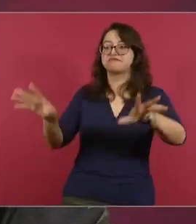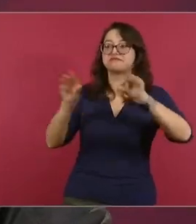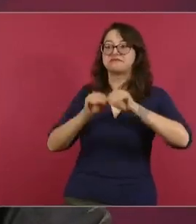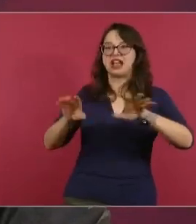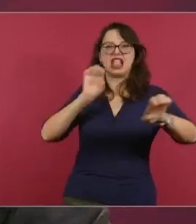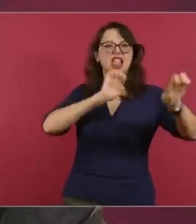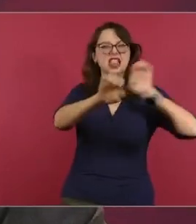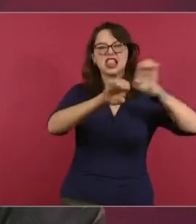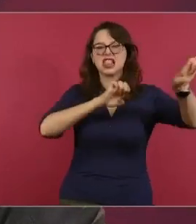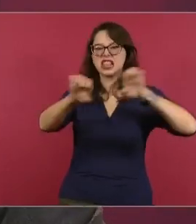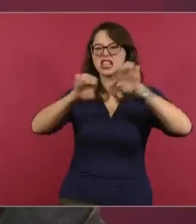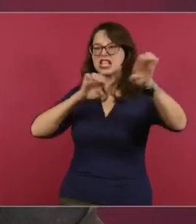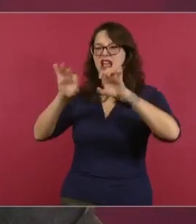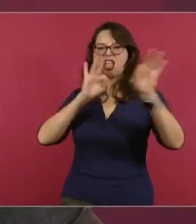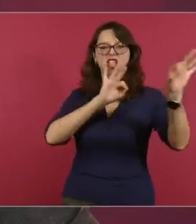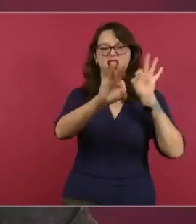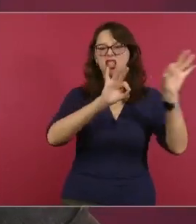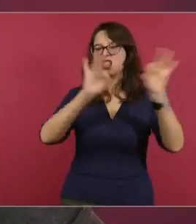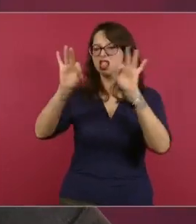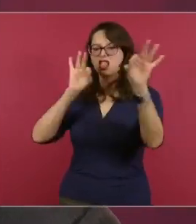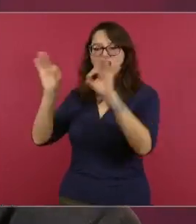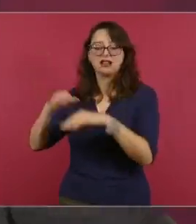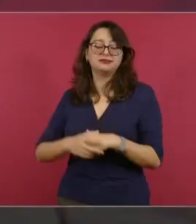queriendo engañar